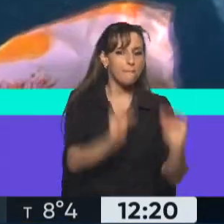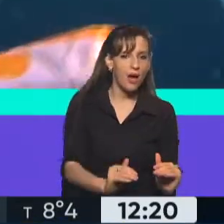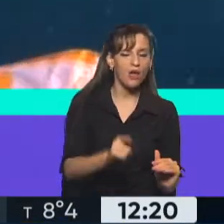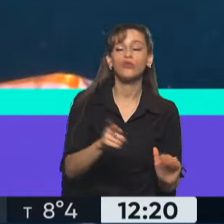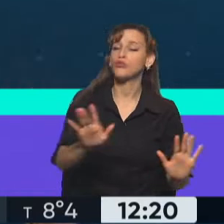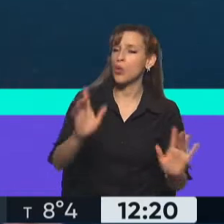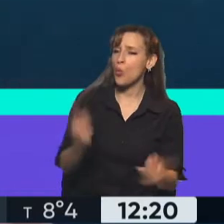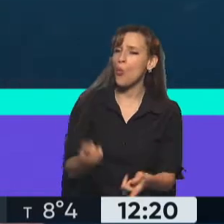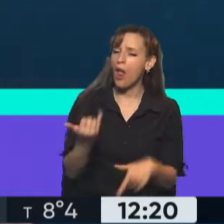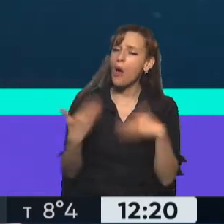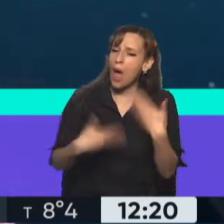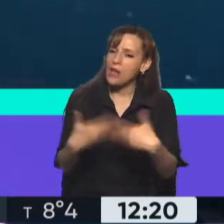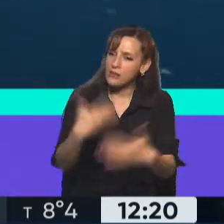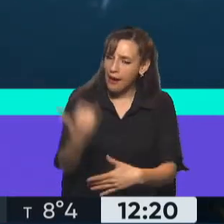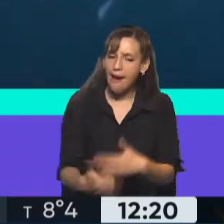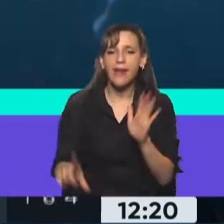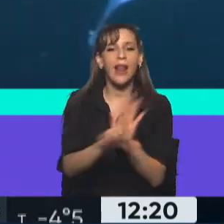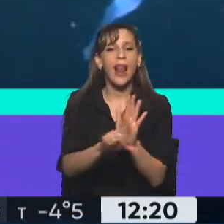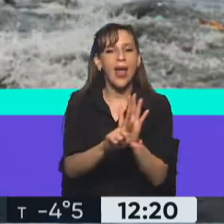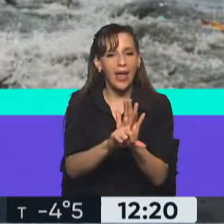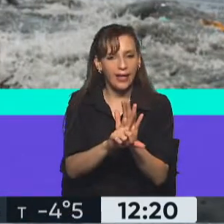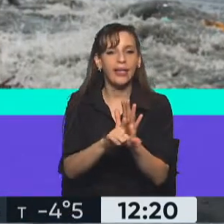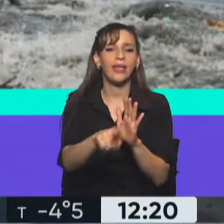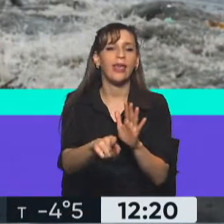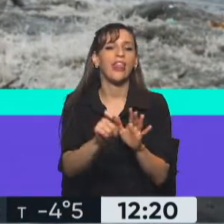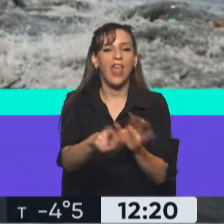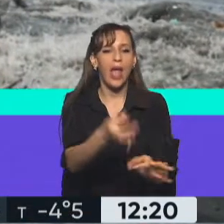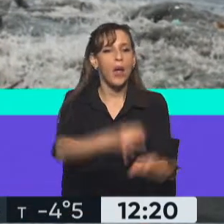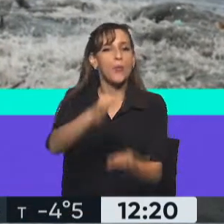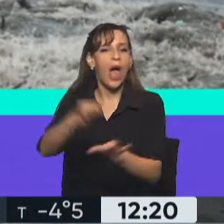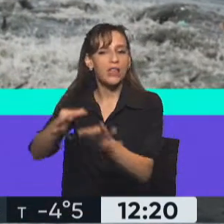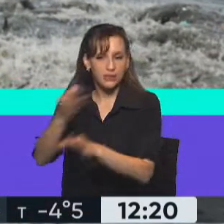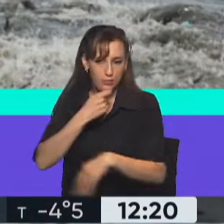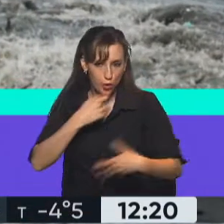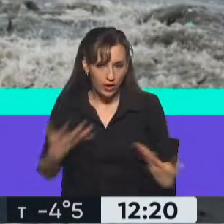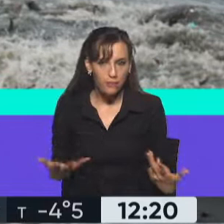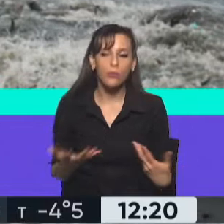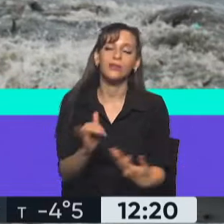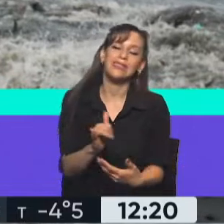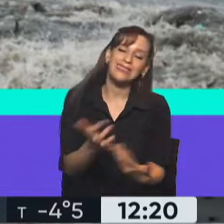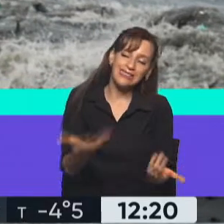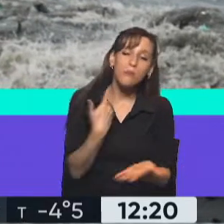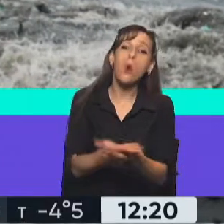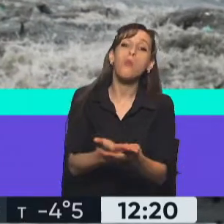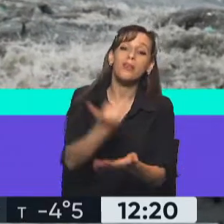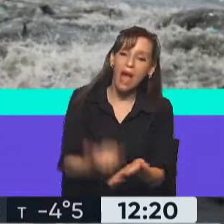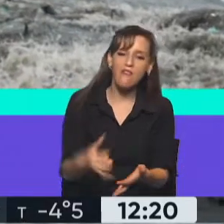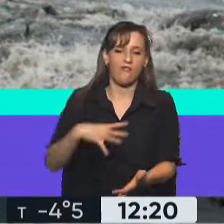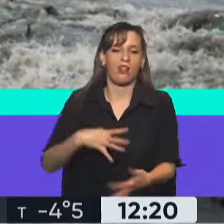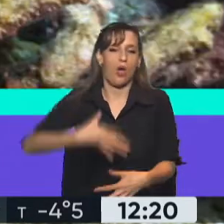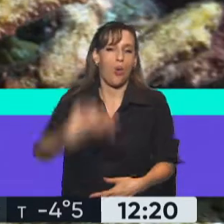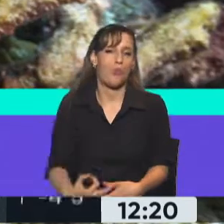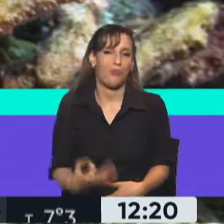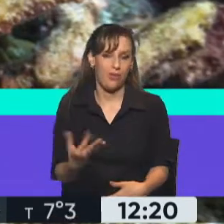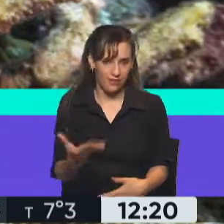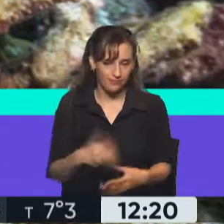argentina el proyecto así es pero hay que llevarlos más allá y a la gran presión y por otro lado la otra